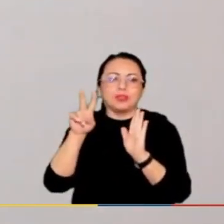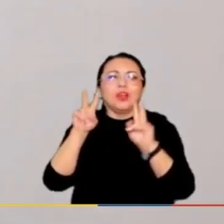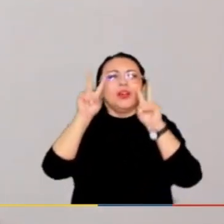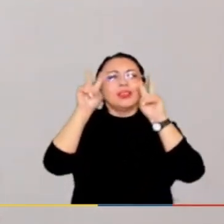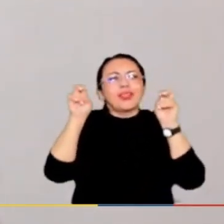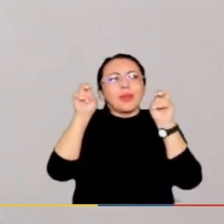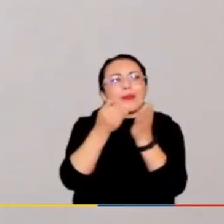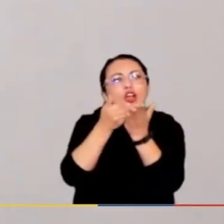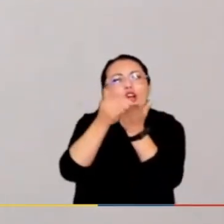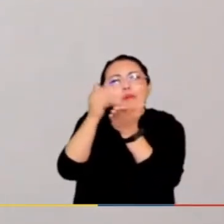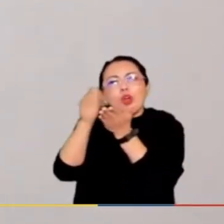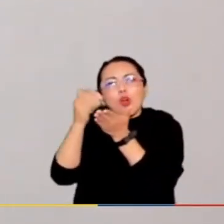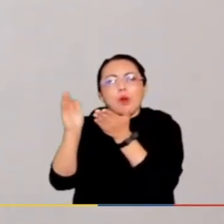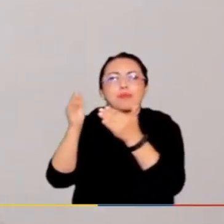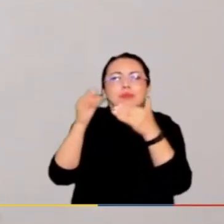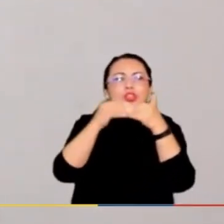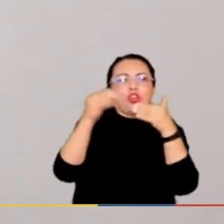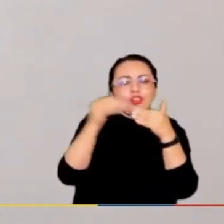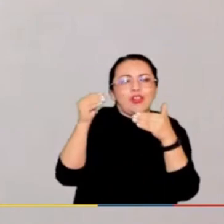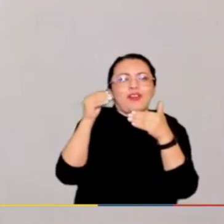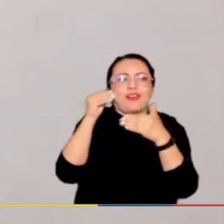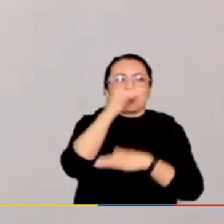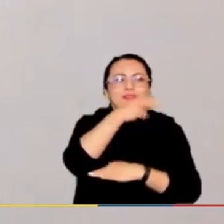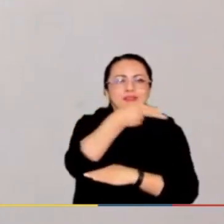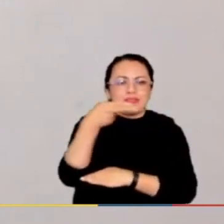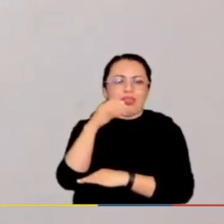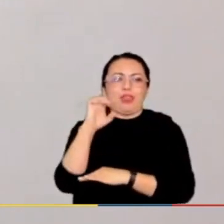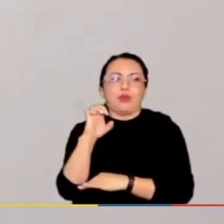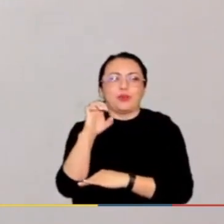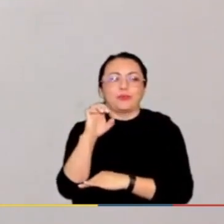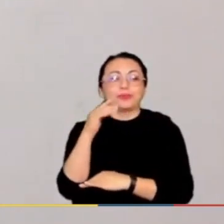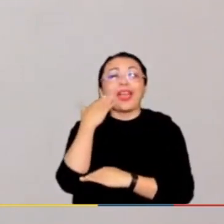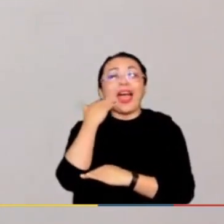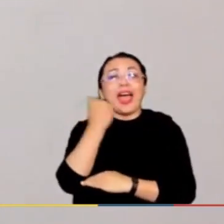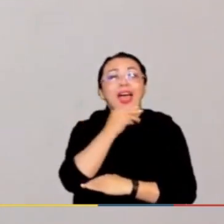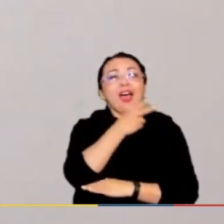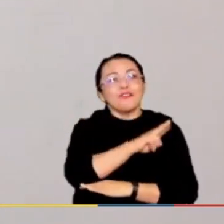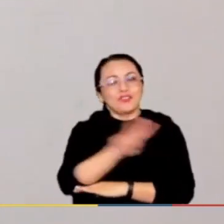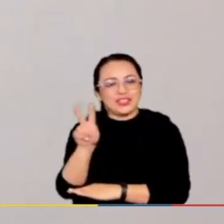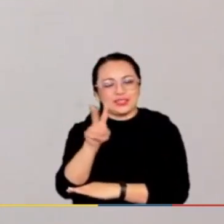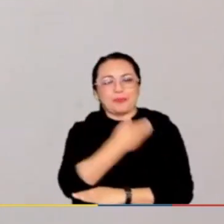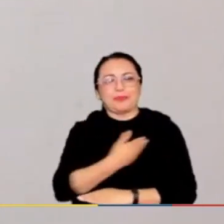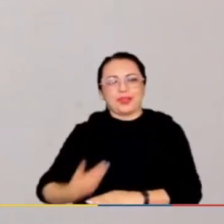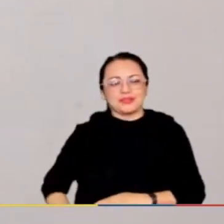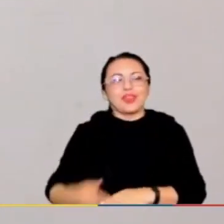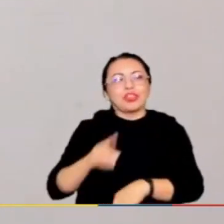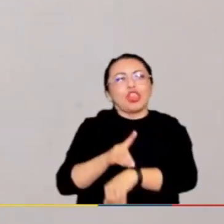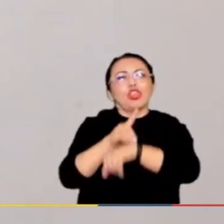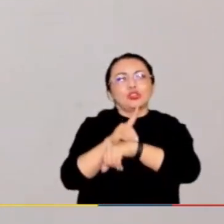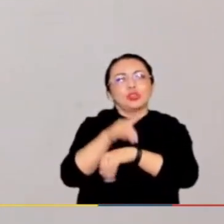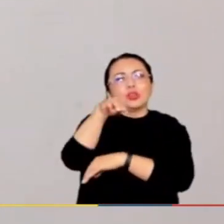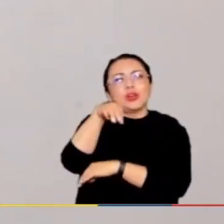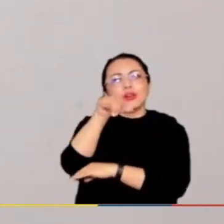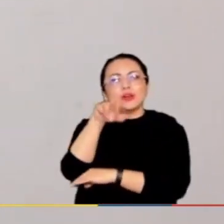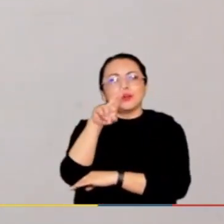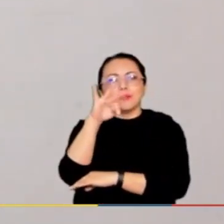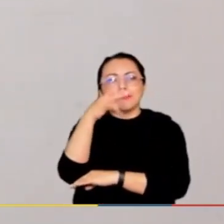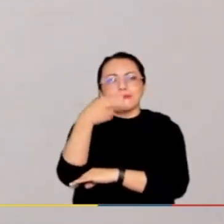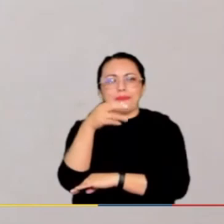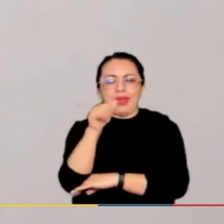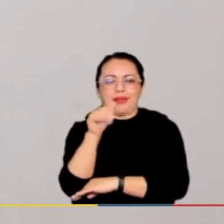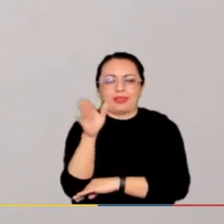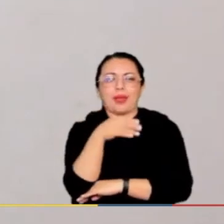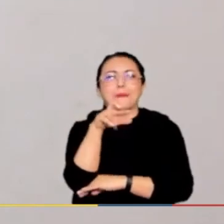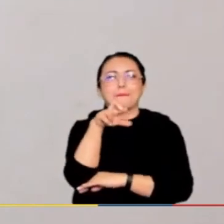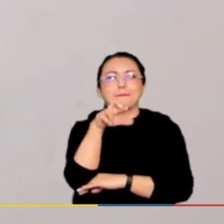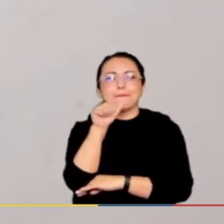divisas. Este diálogo será moderado por la señora vicepresidente de la Sala de Casación Civil, la doctora Marta Patricia Guzmán Álvarez.